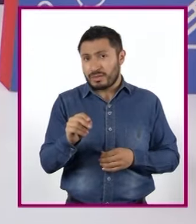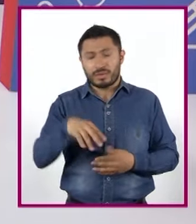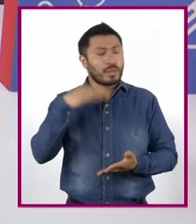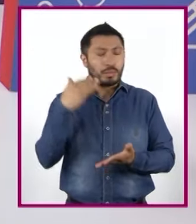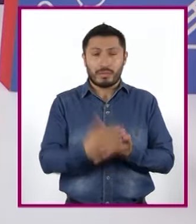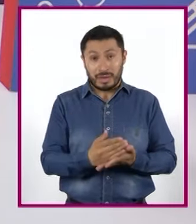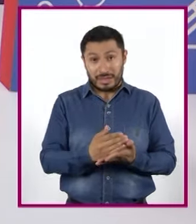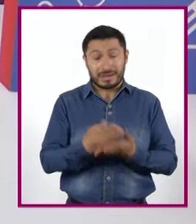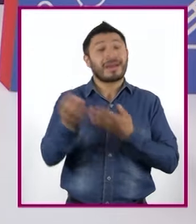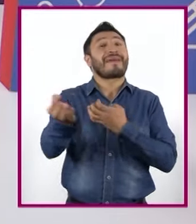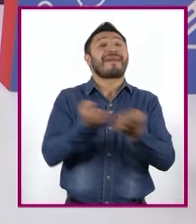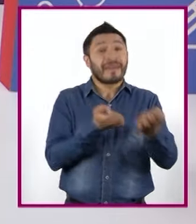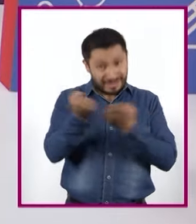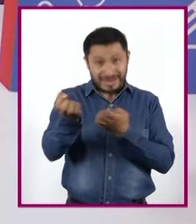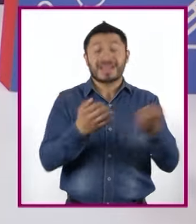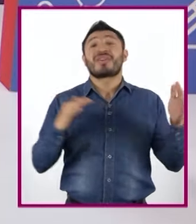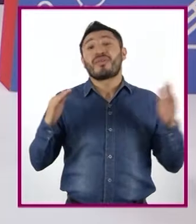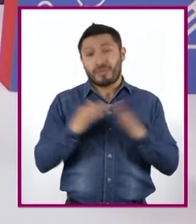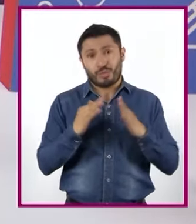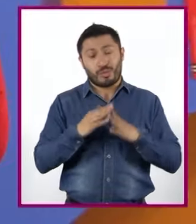en casa.